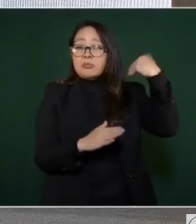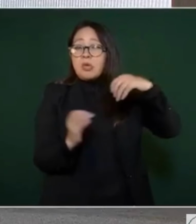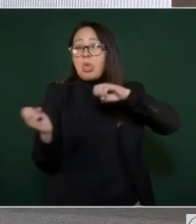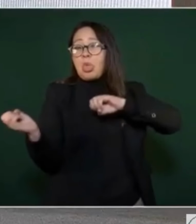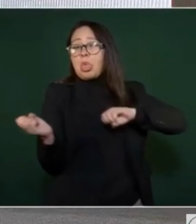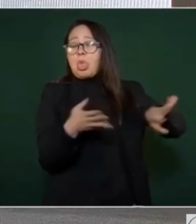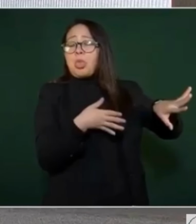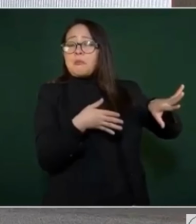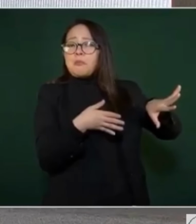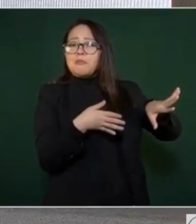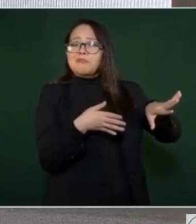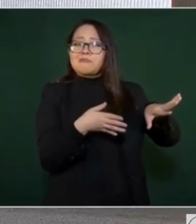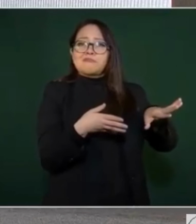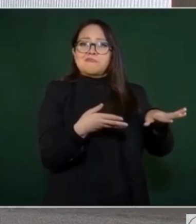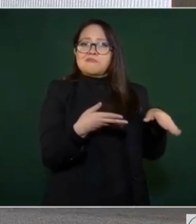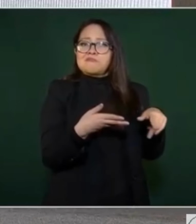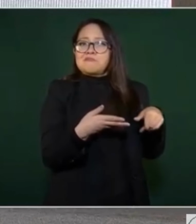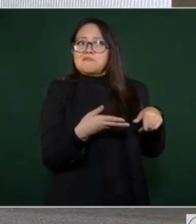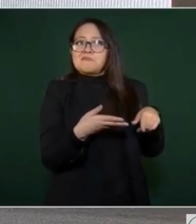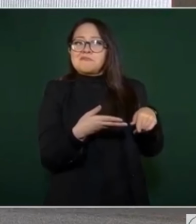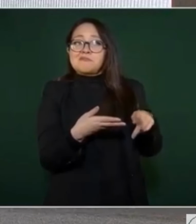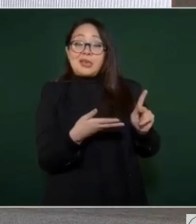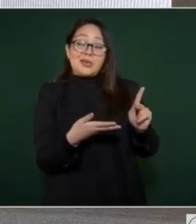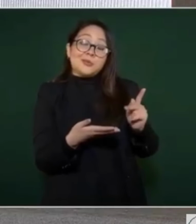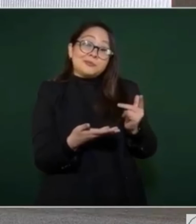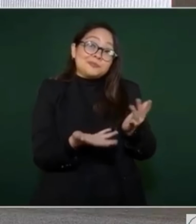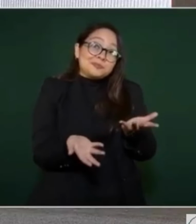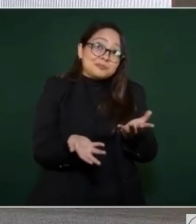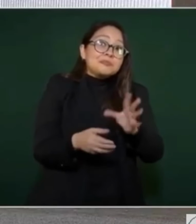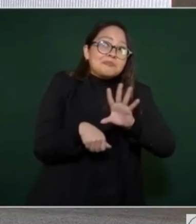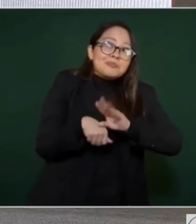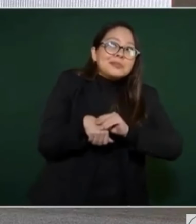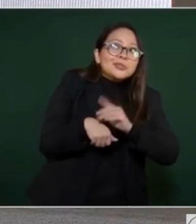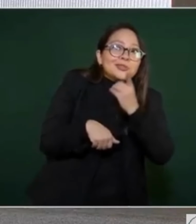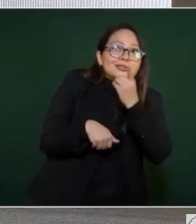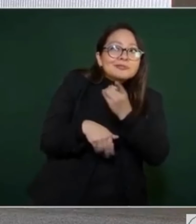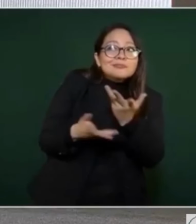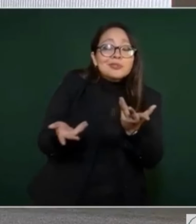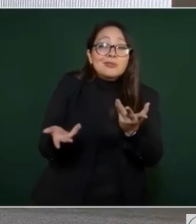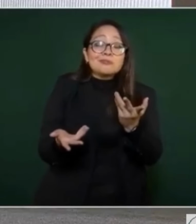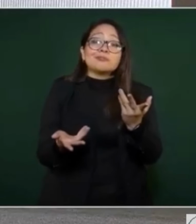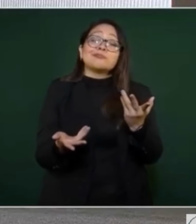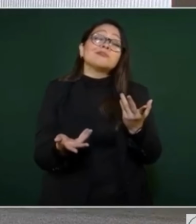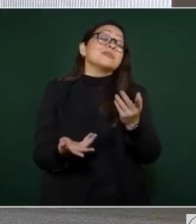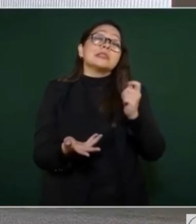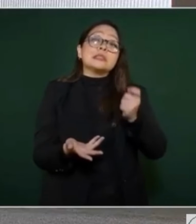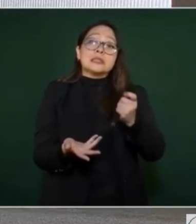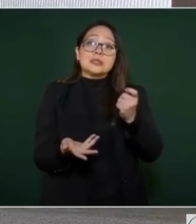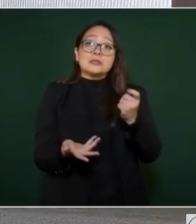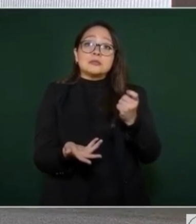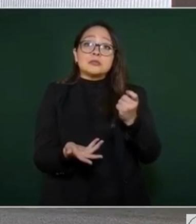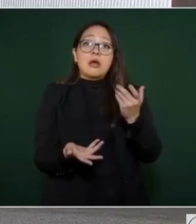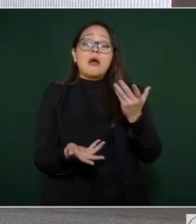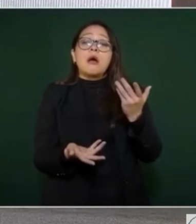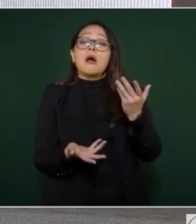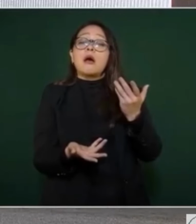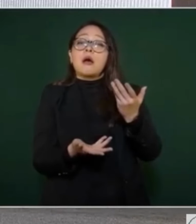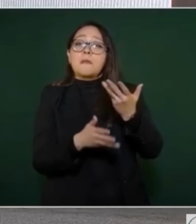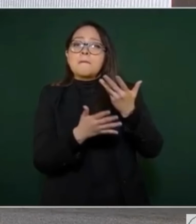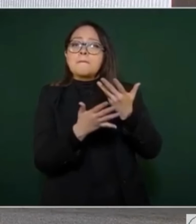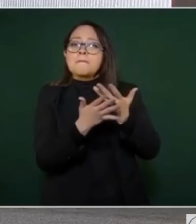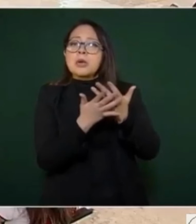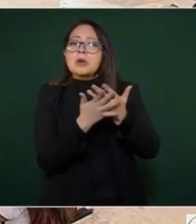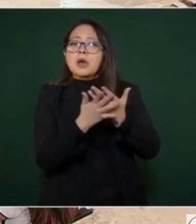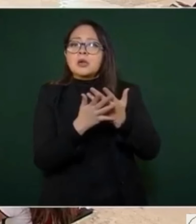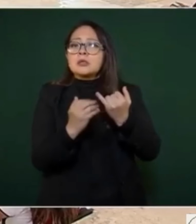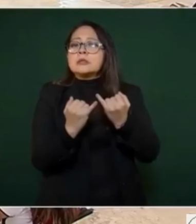pero que además, pues si me permite decirlo, fue inaugurado